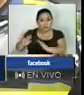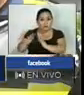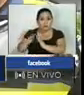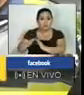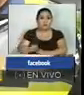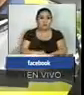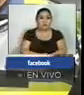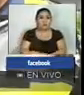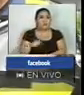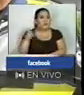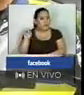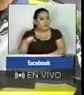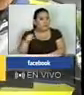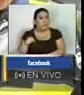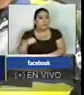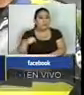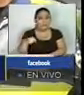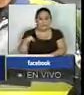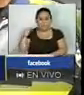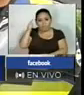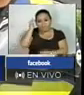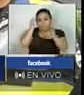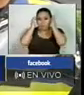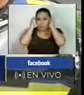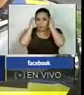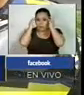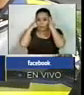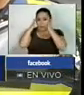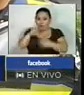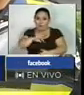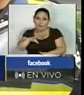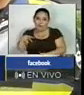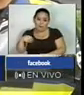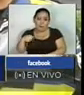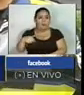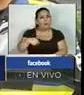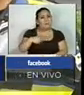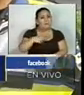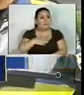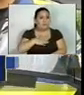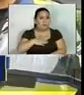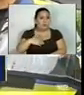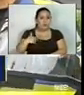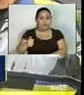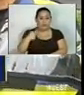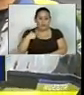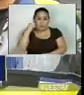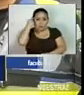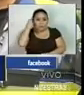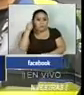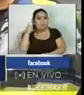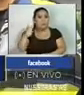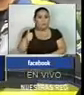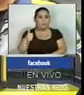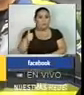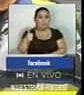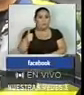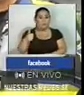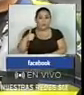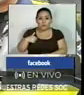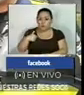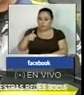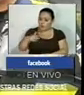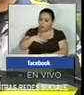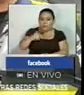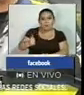Sí, la familia se preocupa, verdad, pero más que todo a mí me gusta ser optimista. A la familia siempre